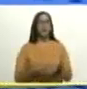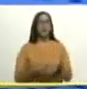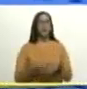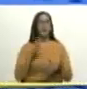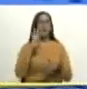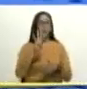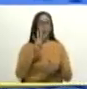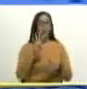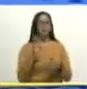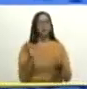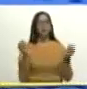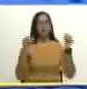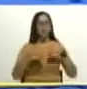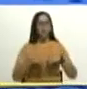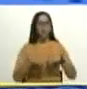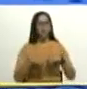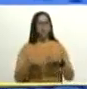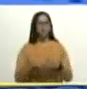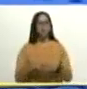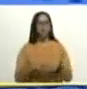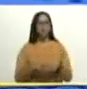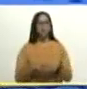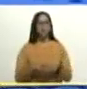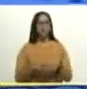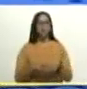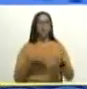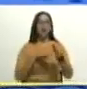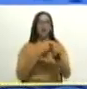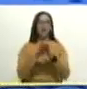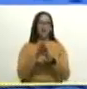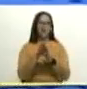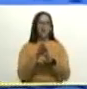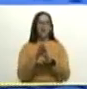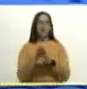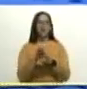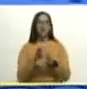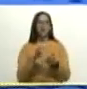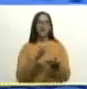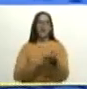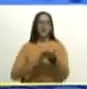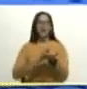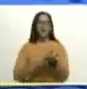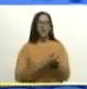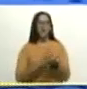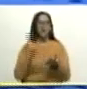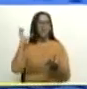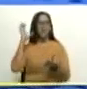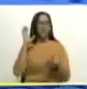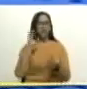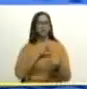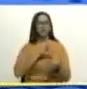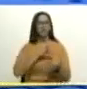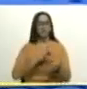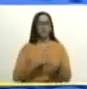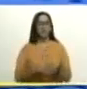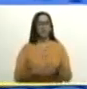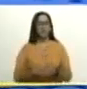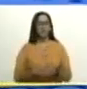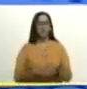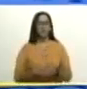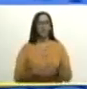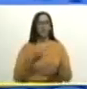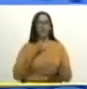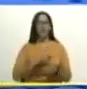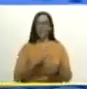consenso, que es avanzar en la recuperación del estado de bienestar social. En eso